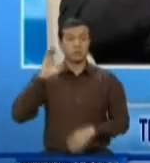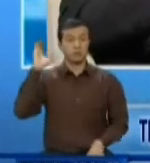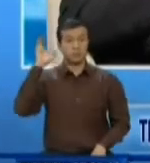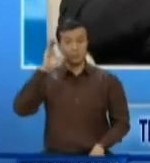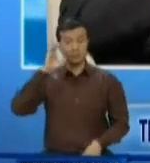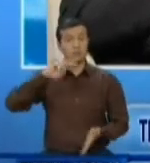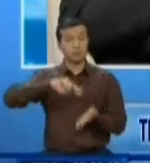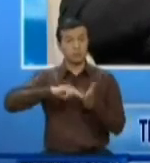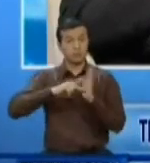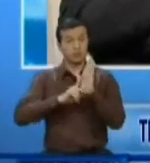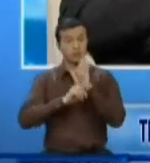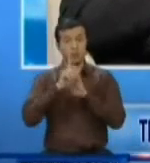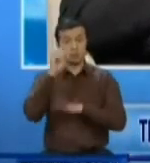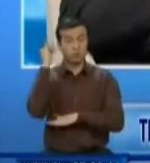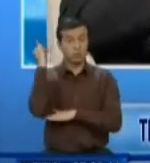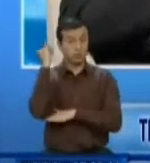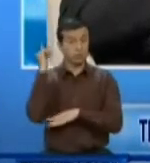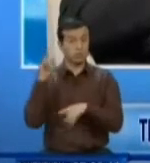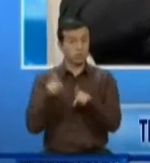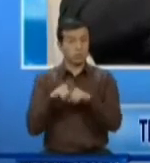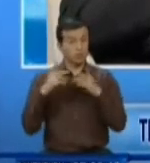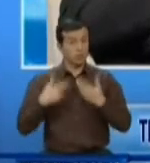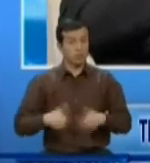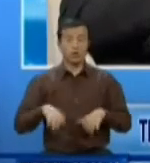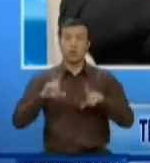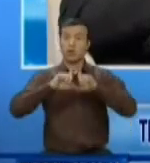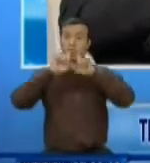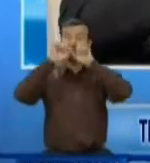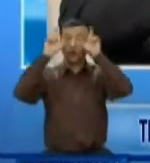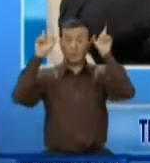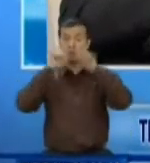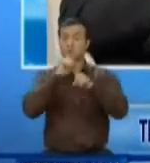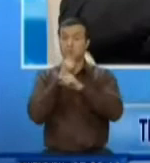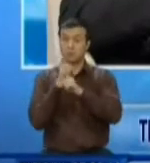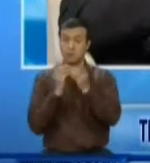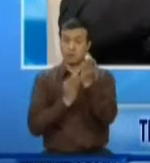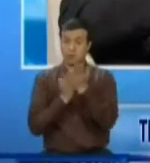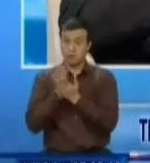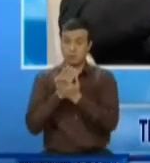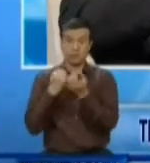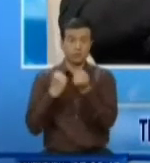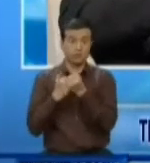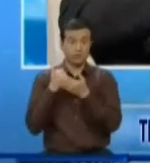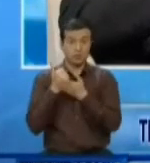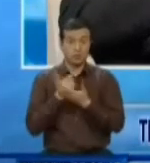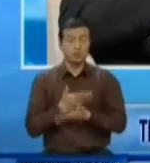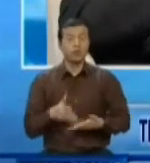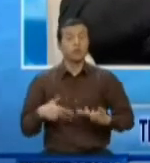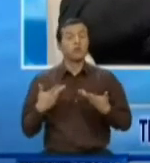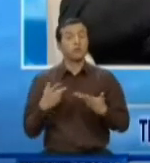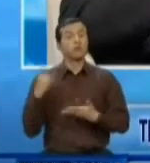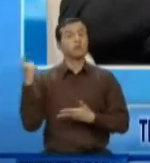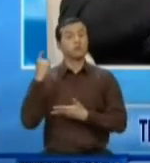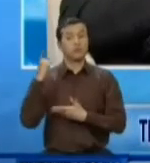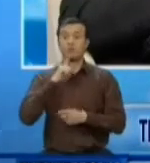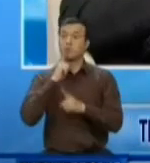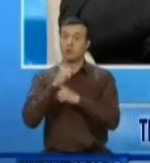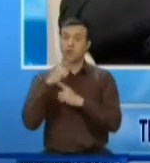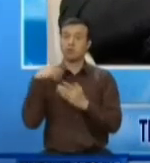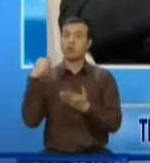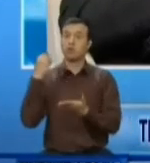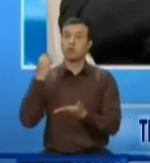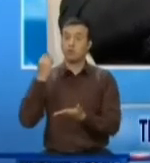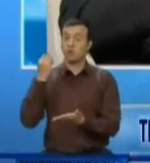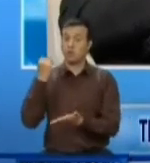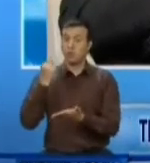desarrollo industrial digamos las empresas que brinden el servicio del equipamiento van a tener que contactar servicios